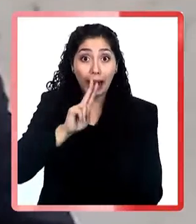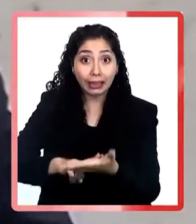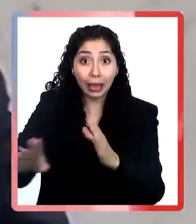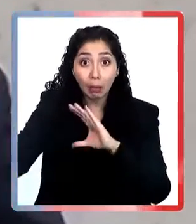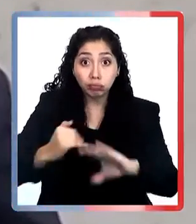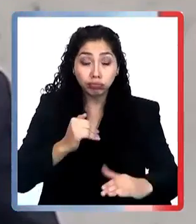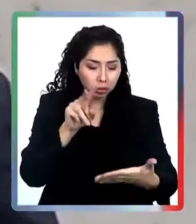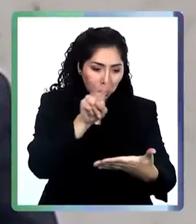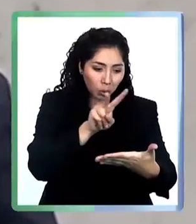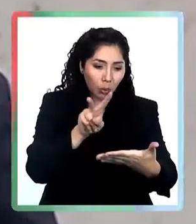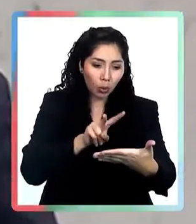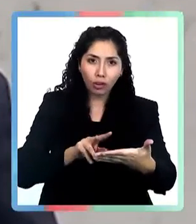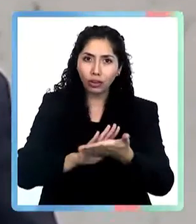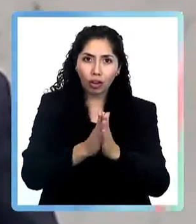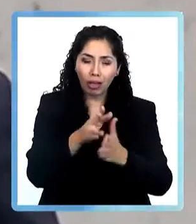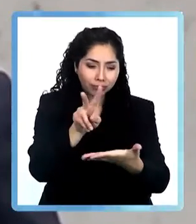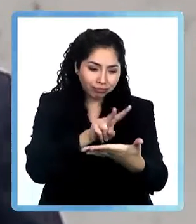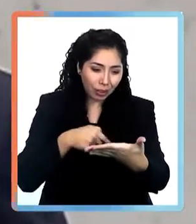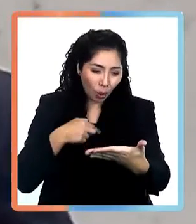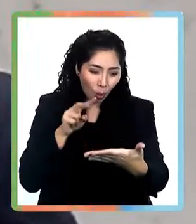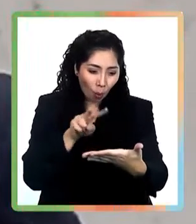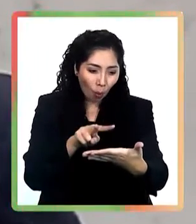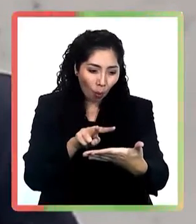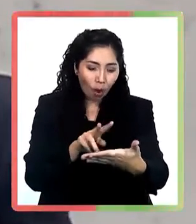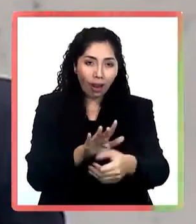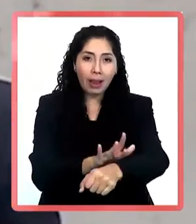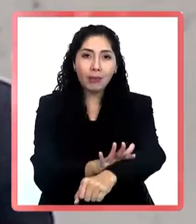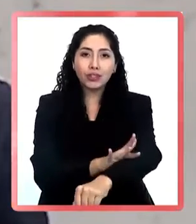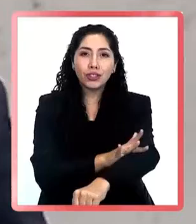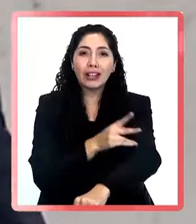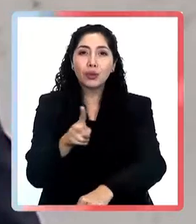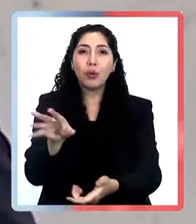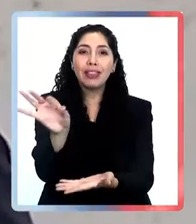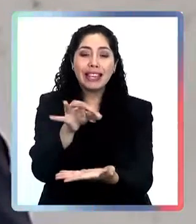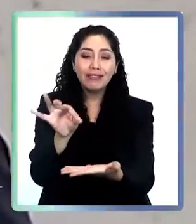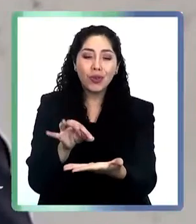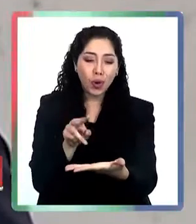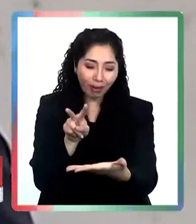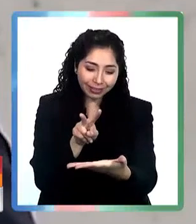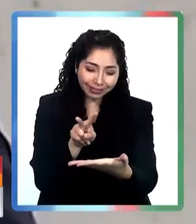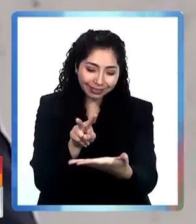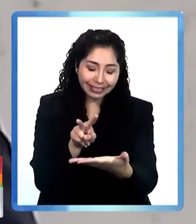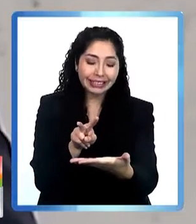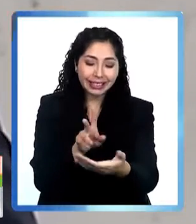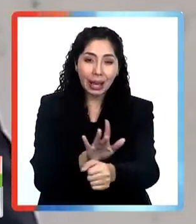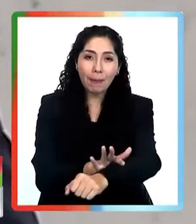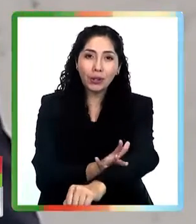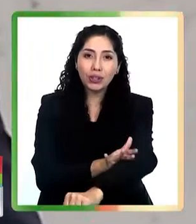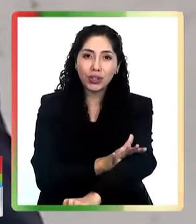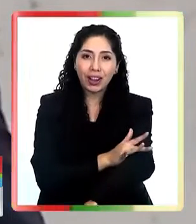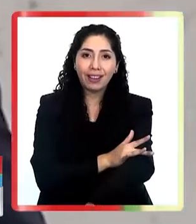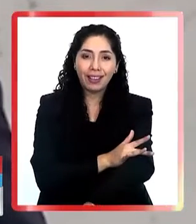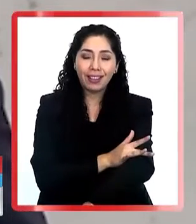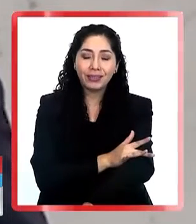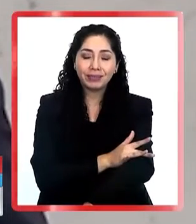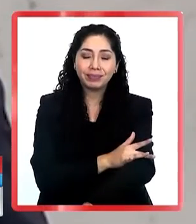cartas me emocionado con sus dibujos y